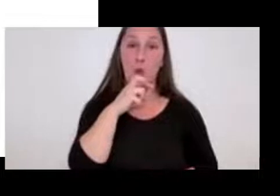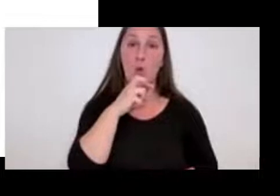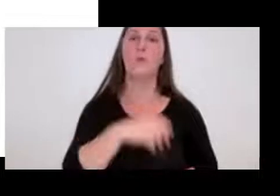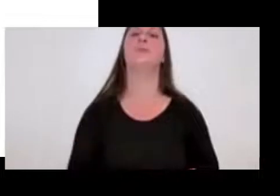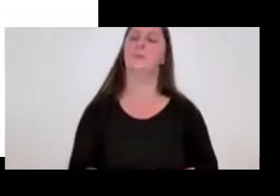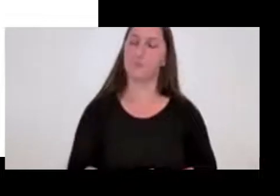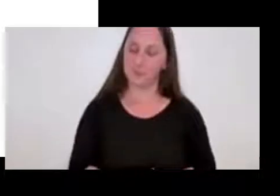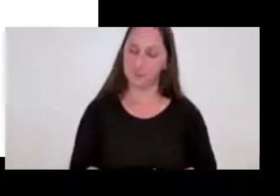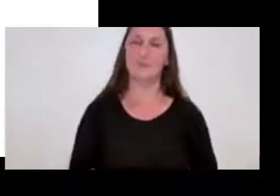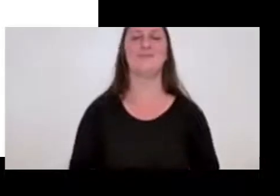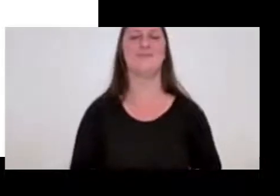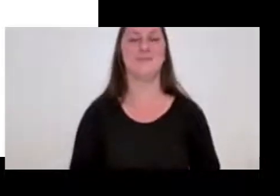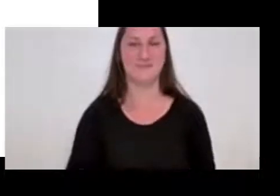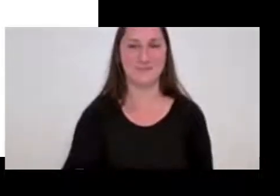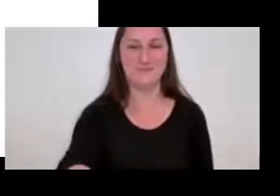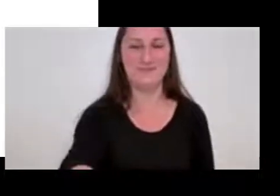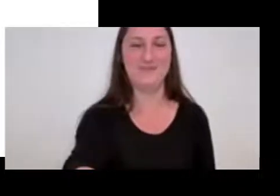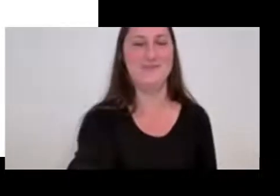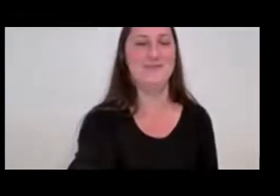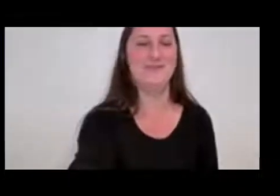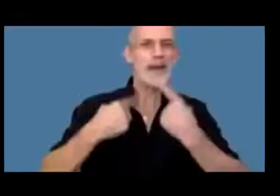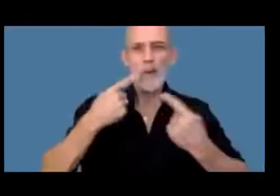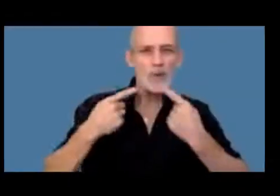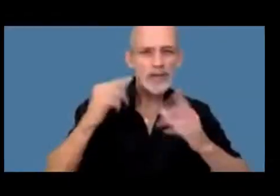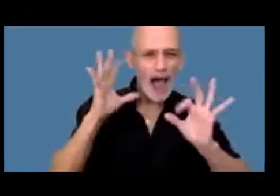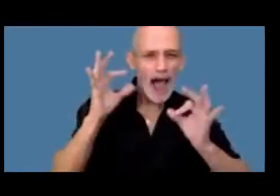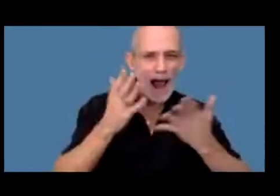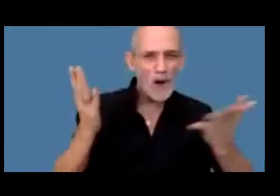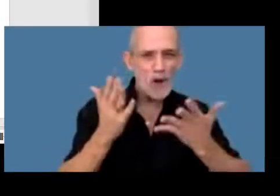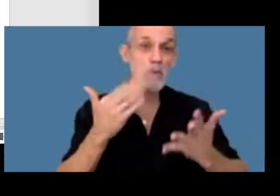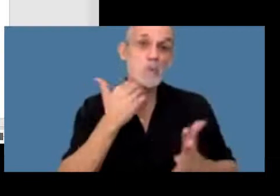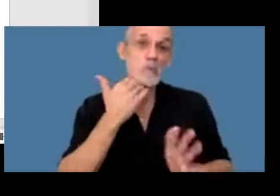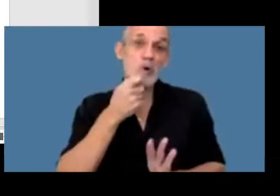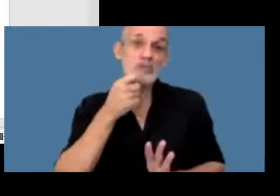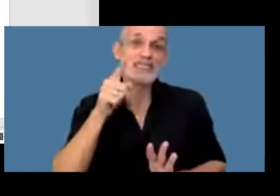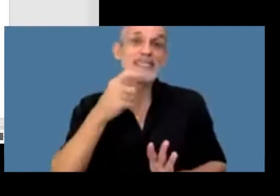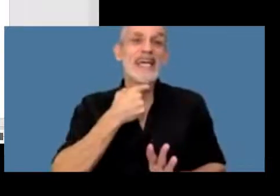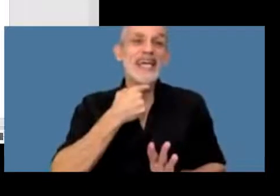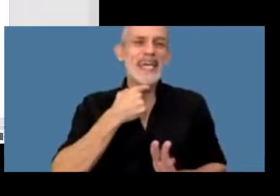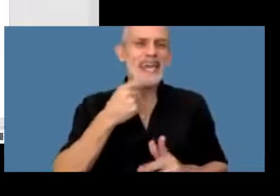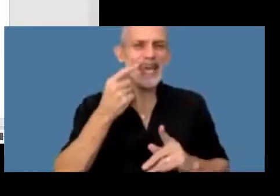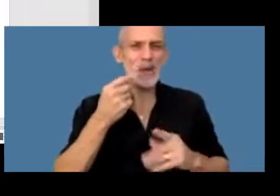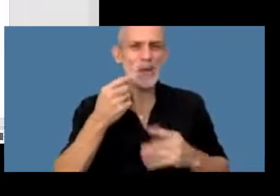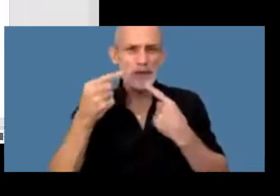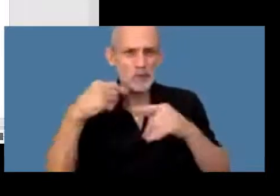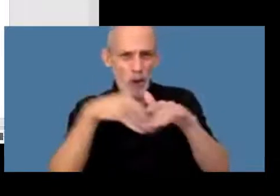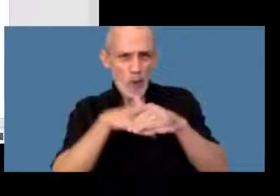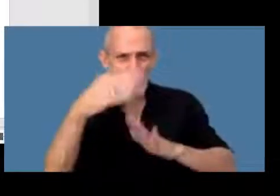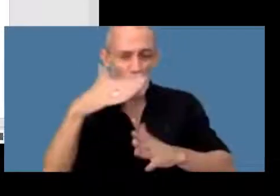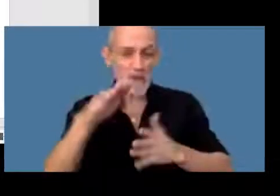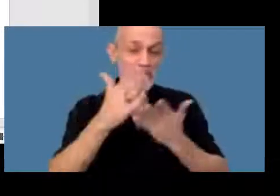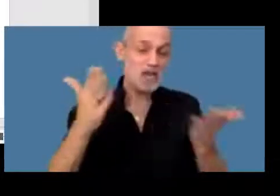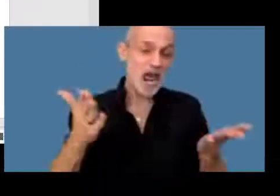Muchísimas gracias, y si hay preguntas, no sé si quieren que las dejemos para el final, estoy a lo que me